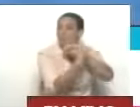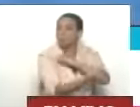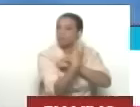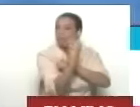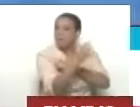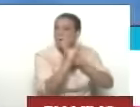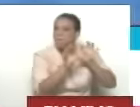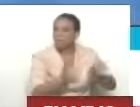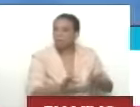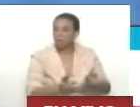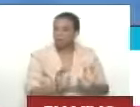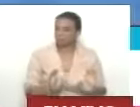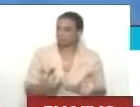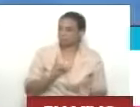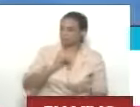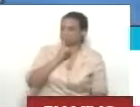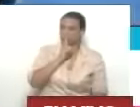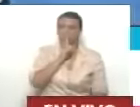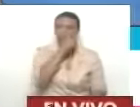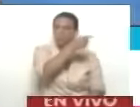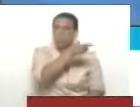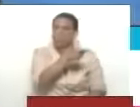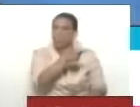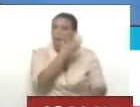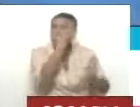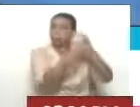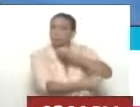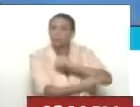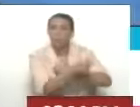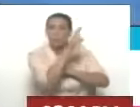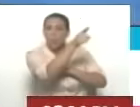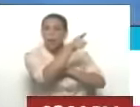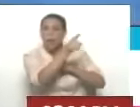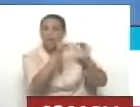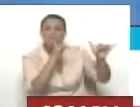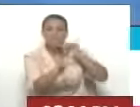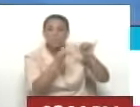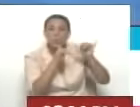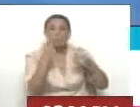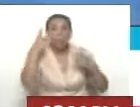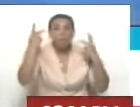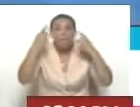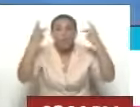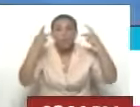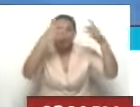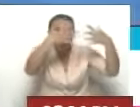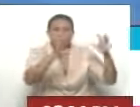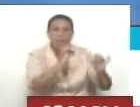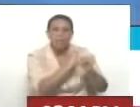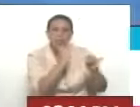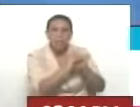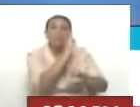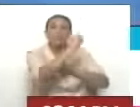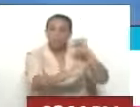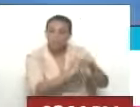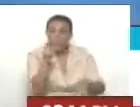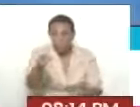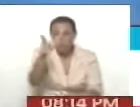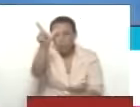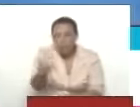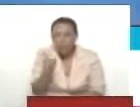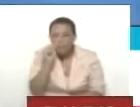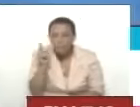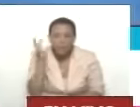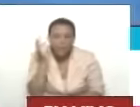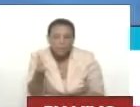AP. Siempre lo sacaban, ¿verdad, Patricia? Tú que eres periodista internacional.